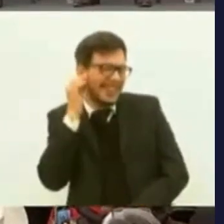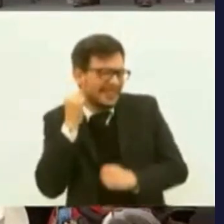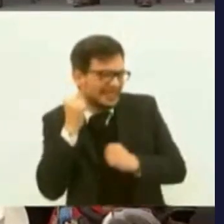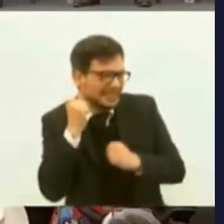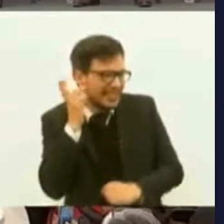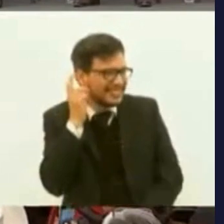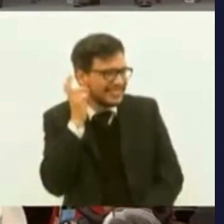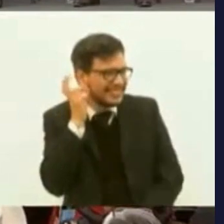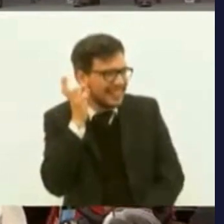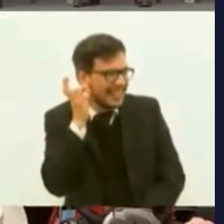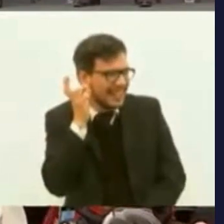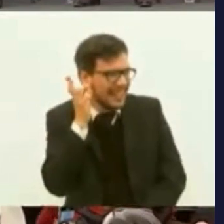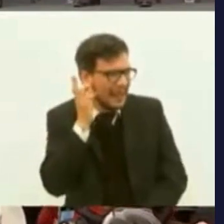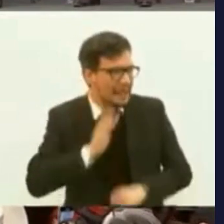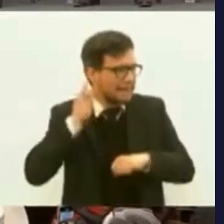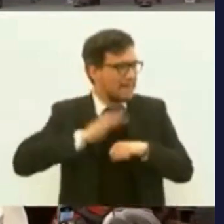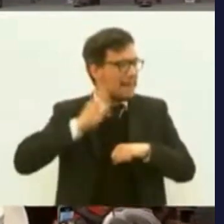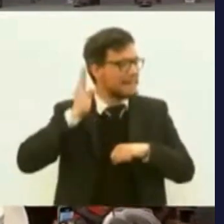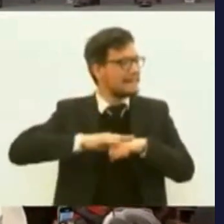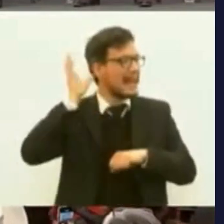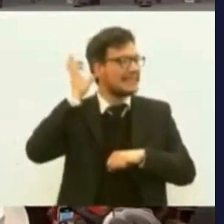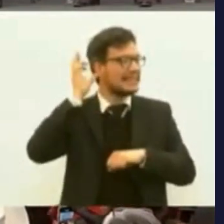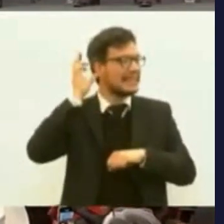¡Muchas veces!